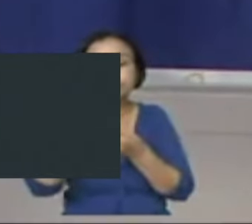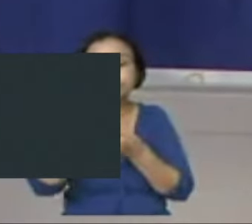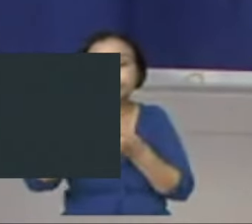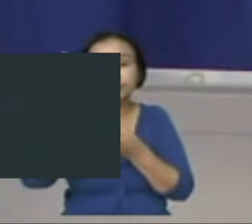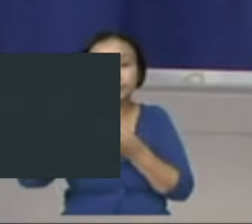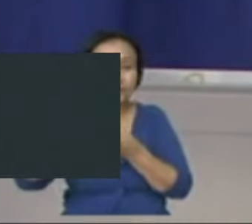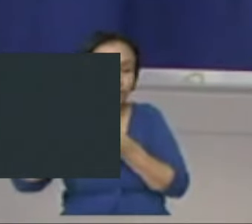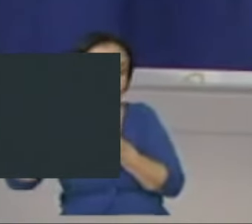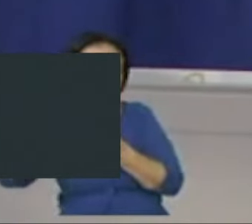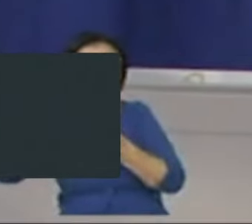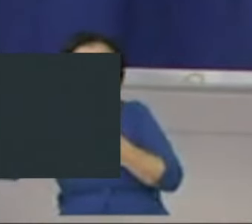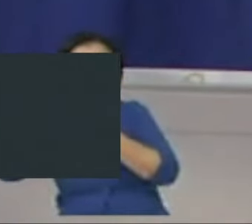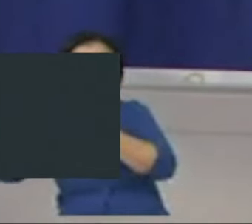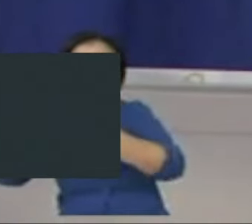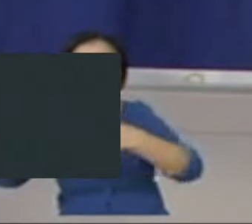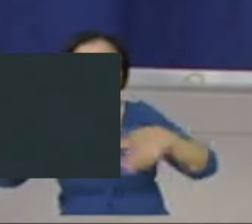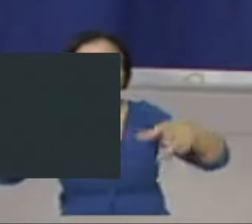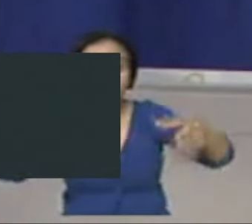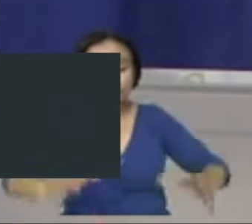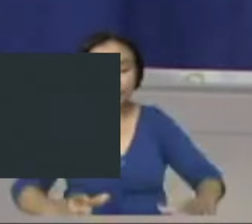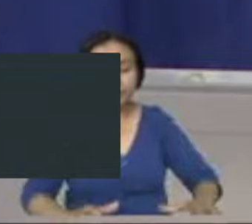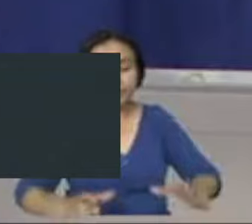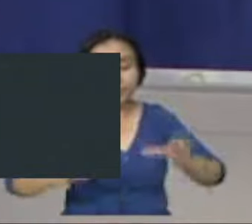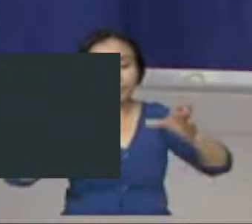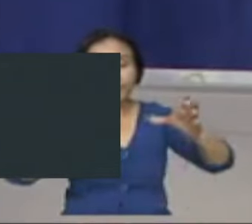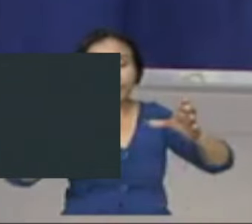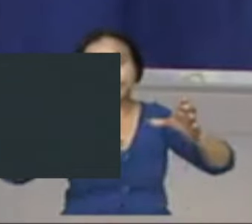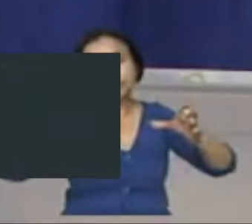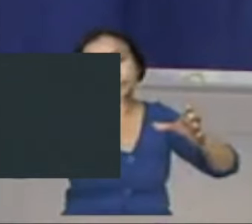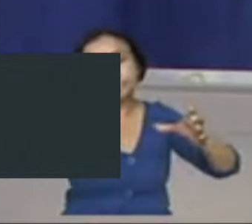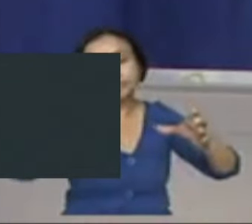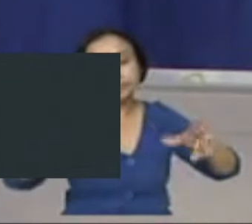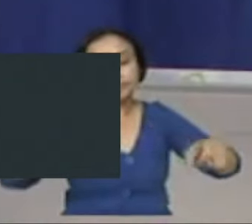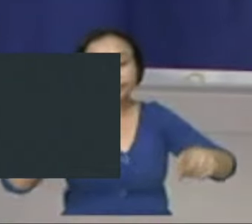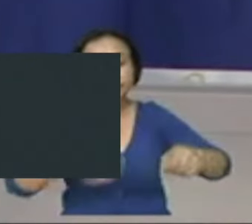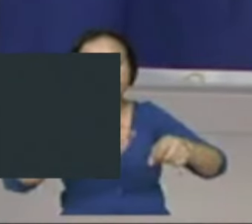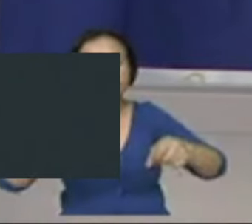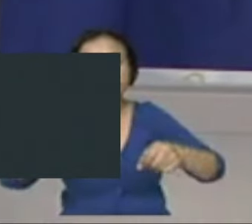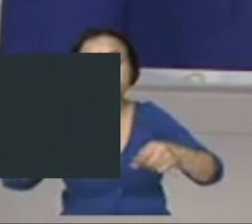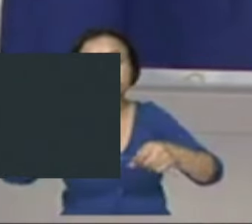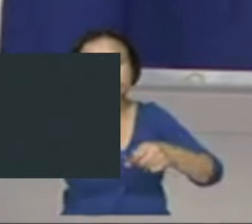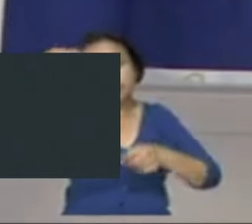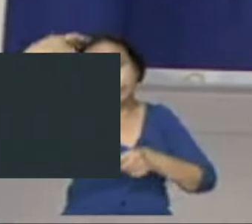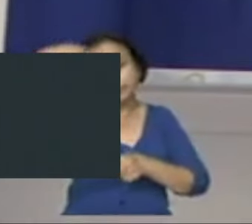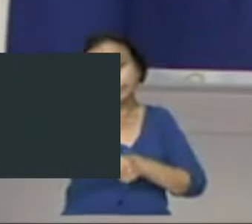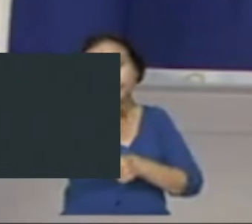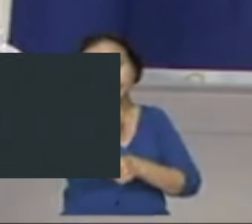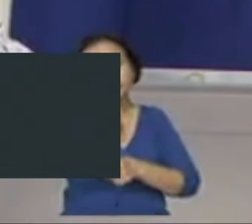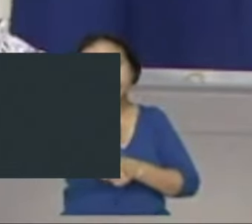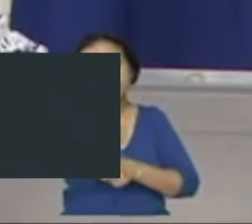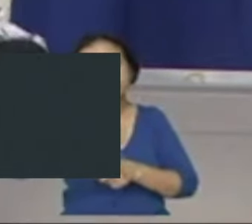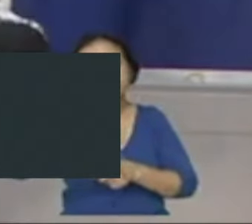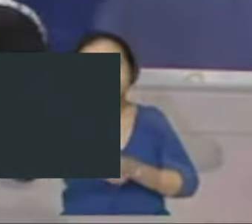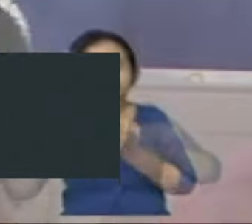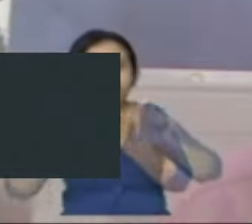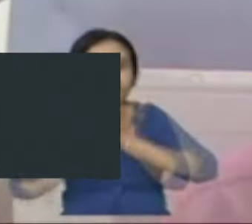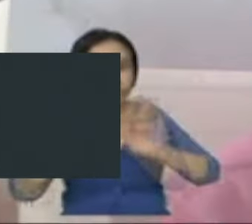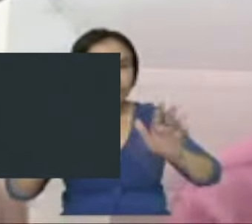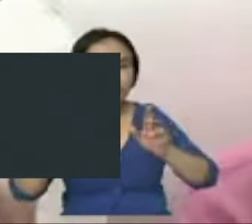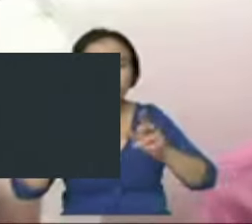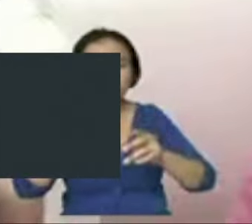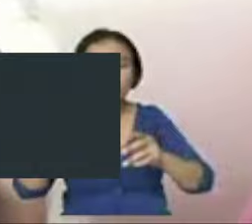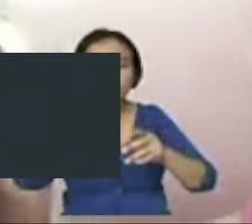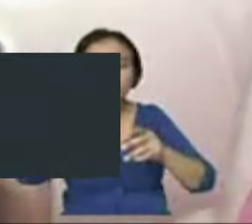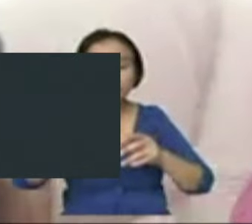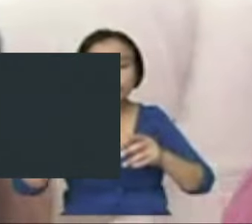cualquier otra que se establezca en el futuro, por lo que será la unidad ejecutora responsable del proyecto.